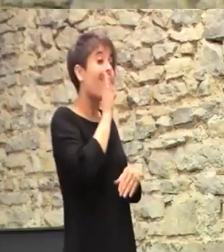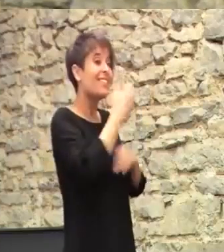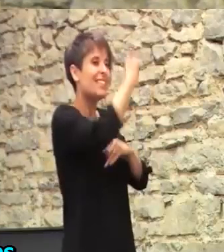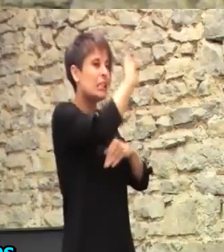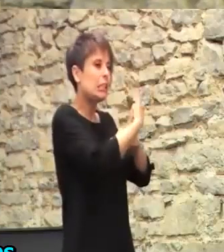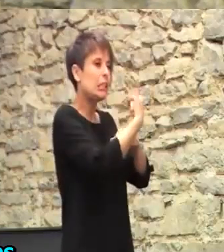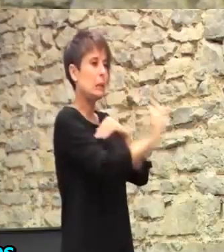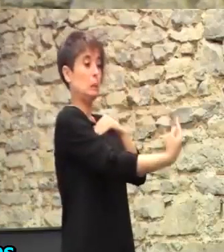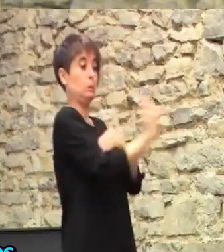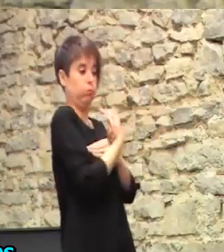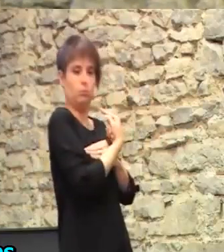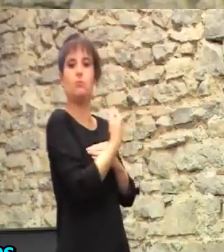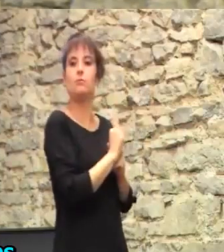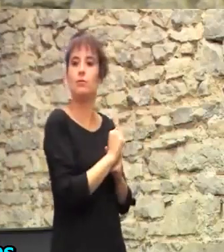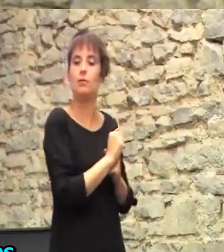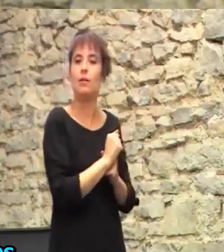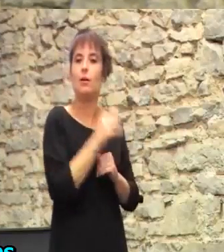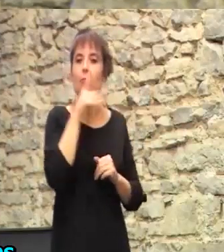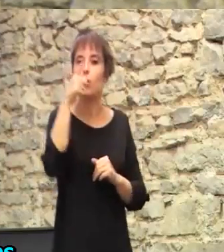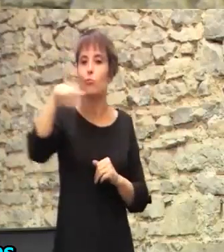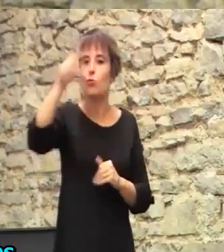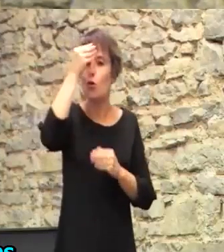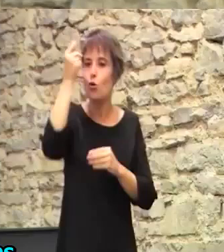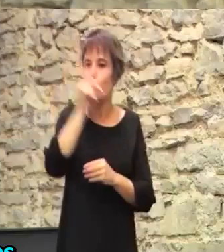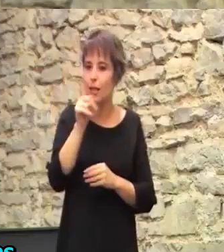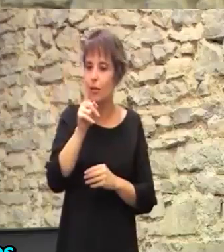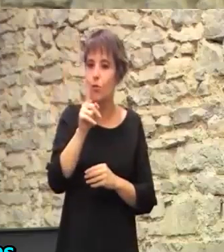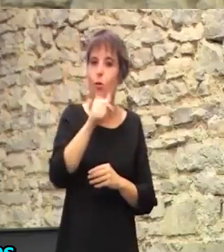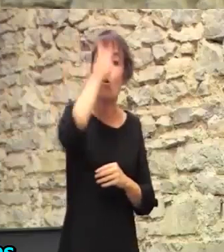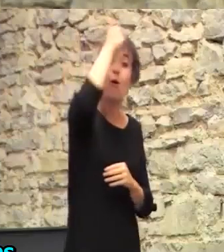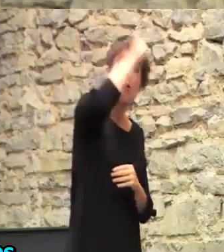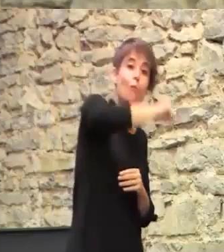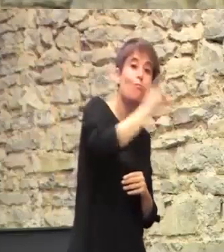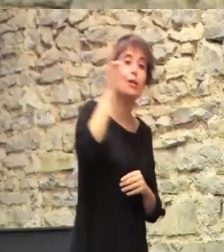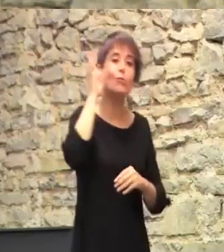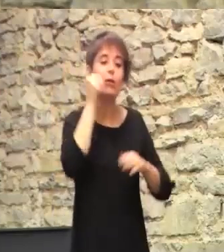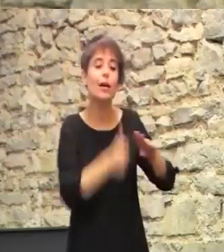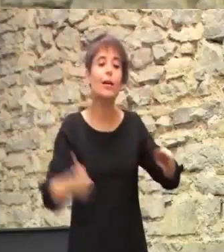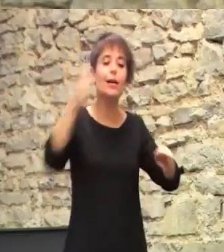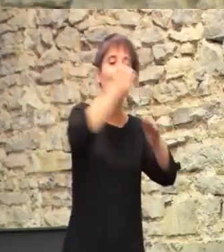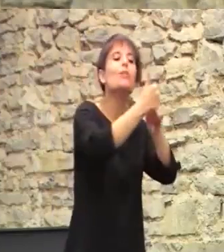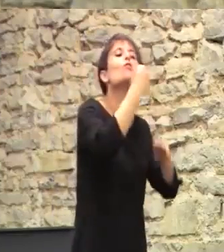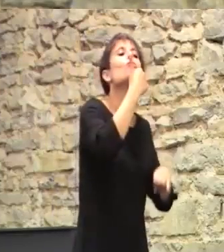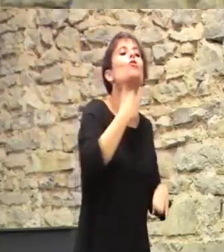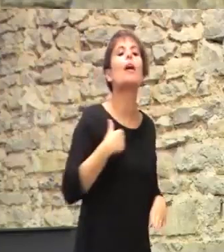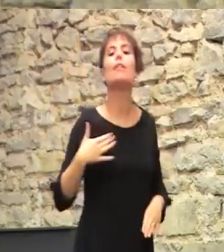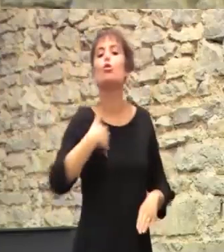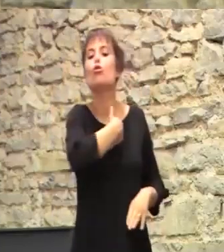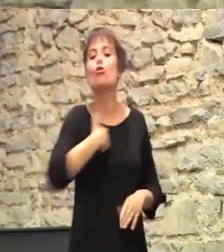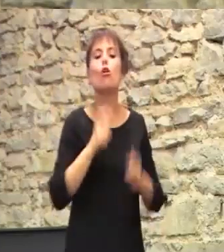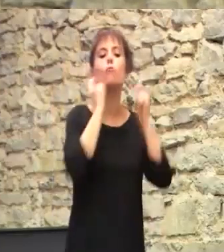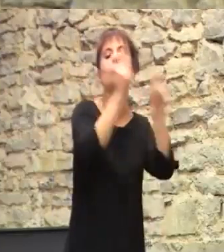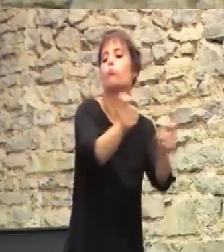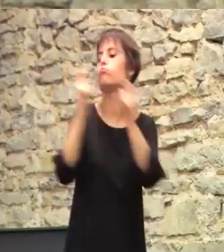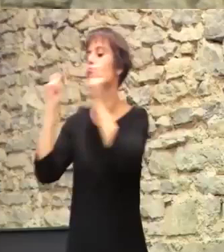me ha metido porque no nos olvidemos que el patriarcado a hombres ya mujeres nos ha dicho que corresponde a cada